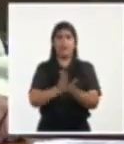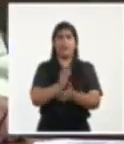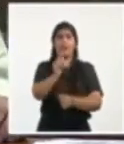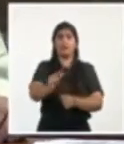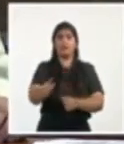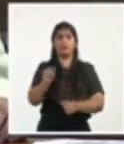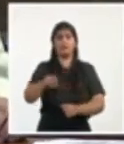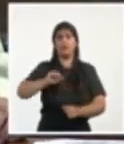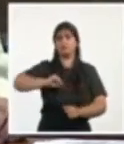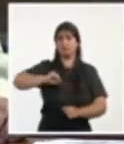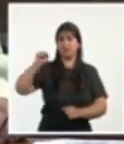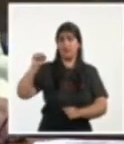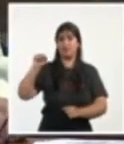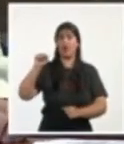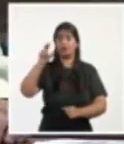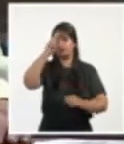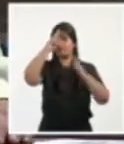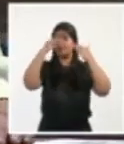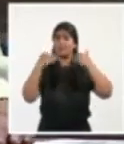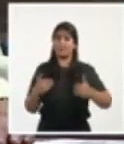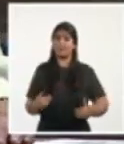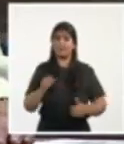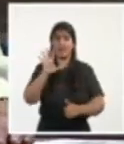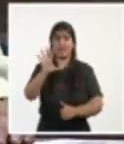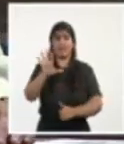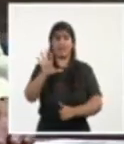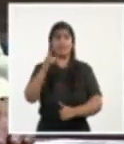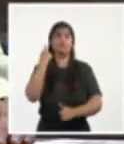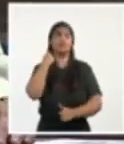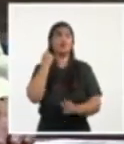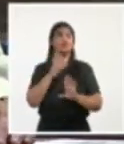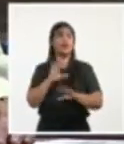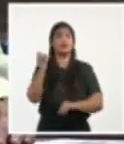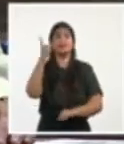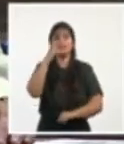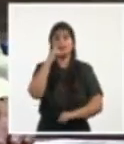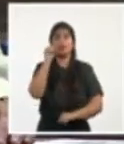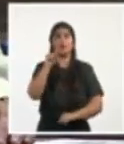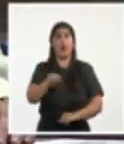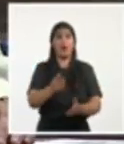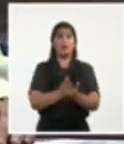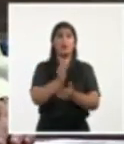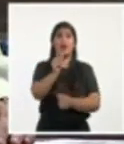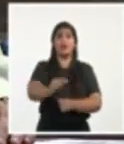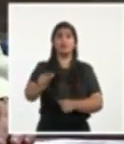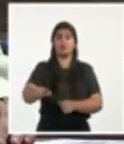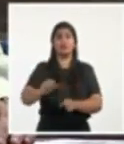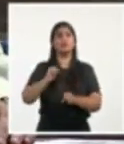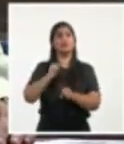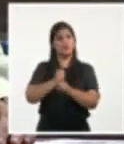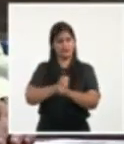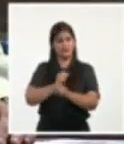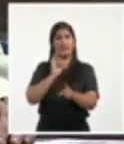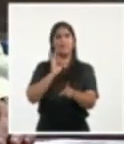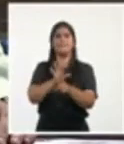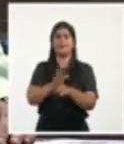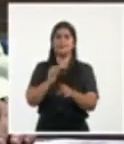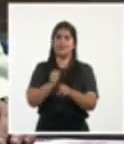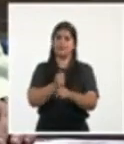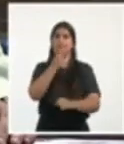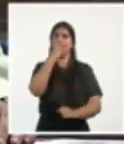que se encontraban sin laborar en el territorio, ya se han incorporado 145. Y